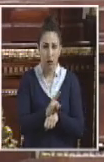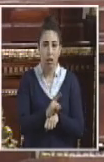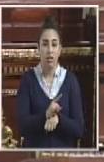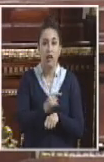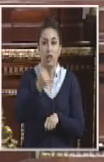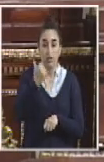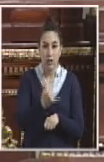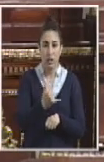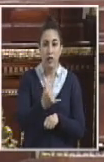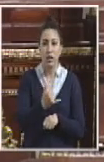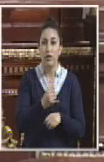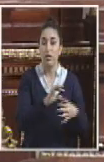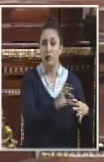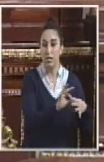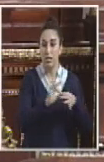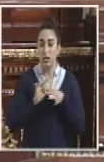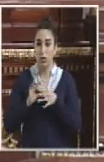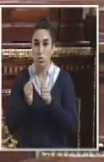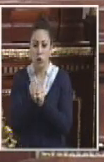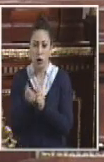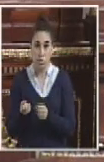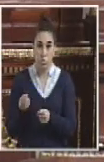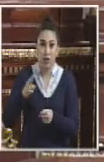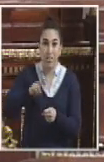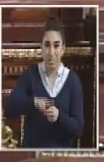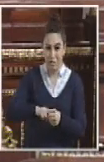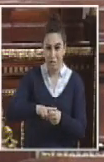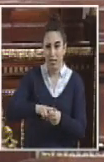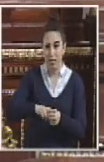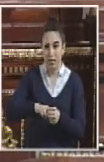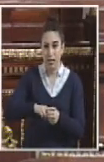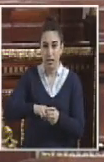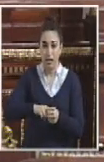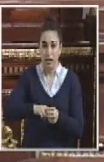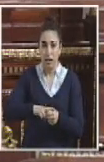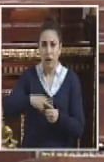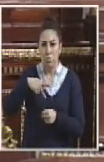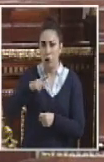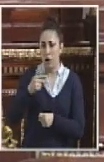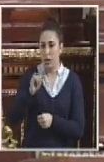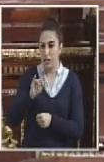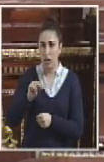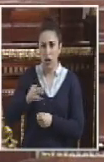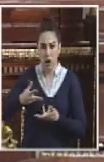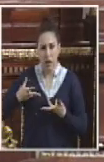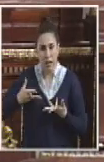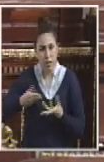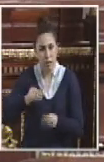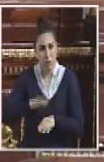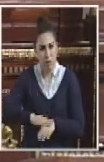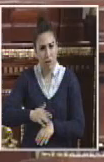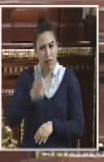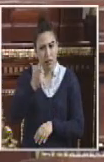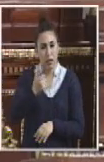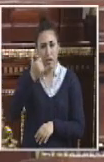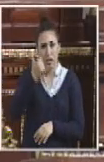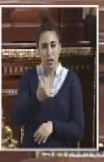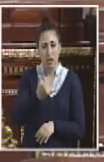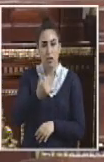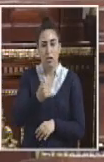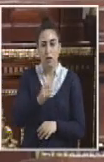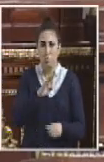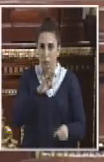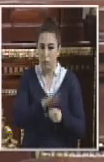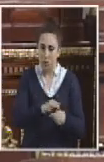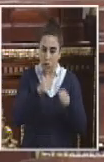los hospitales del sector salud sin mermar las finanzas públicas ni dañar el patrimonio de quien sufra un